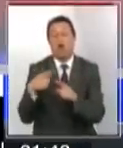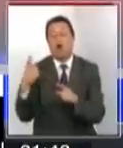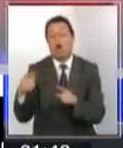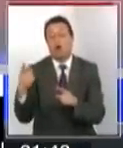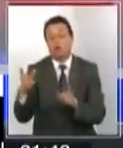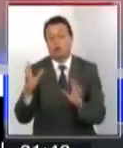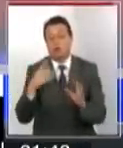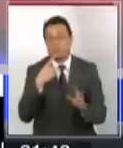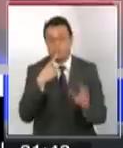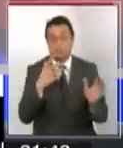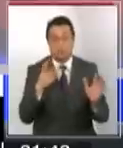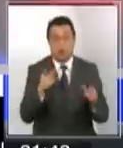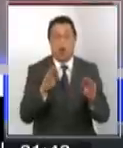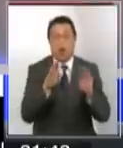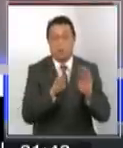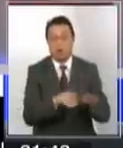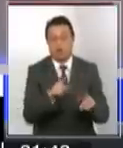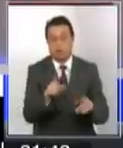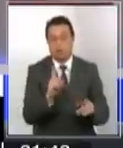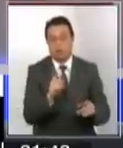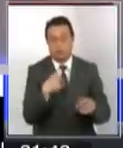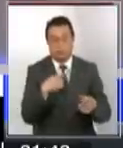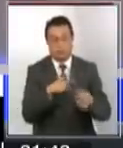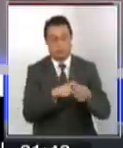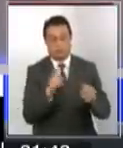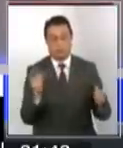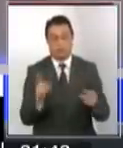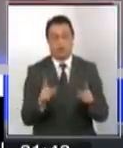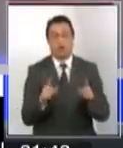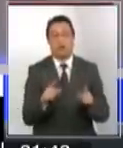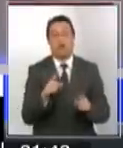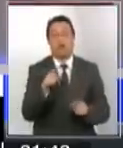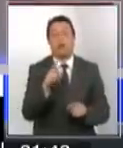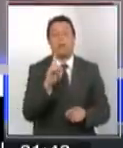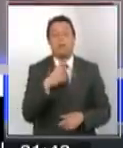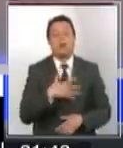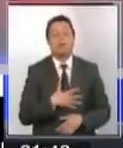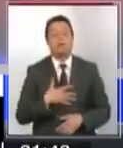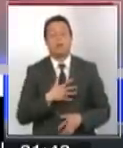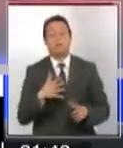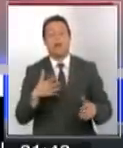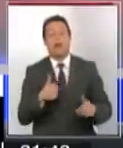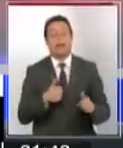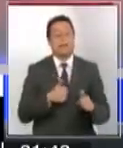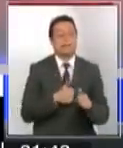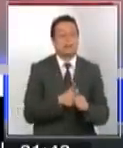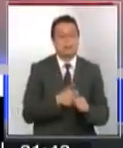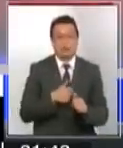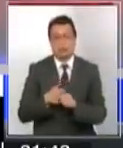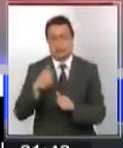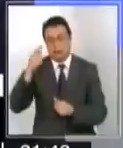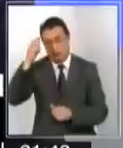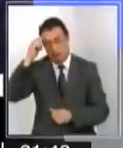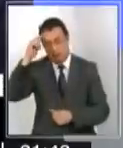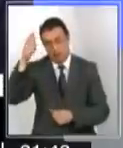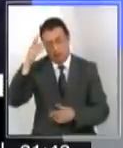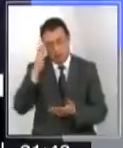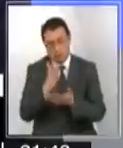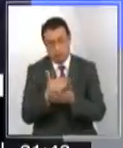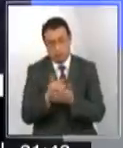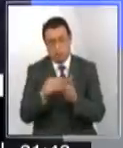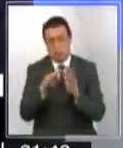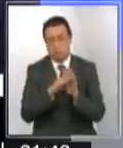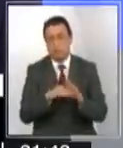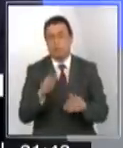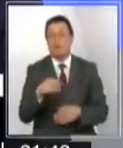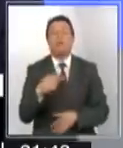comprometer necesariamente el apoyo, porque usted no quiere bajar todavía su candidatura, pero ¿de quién se siente más cercano en su sector ideológicamente hablando? Hasta el 2 de abril